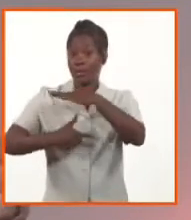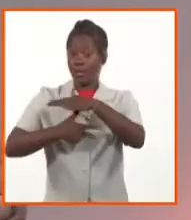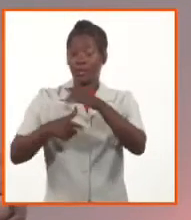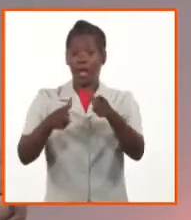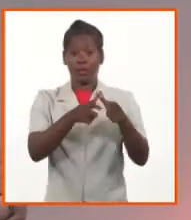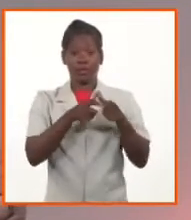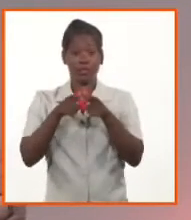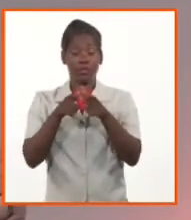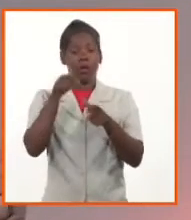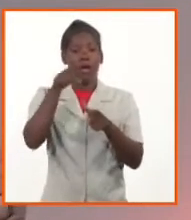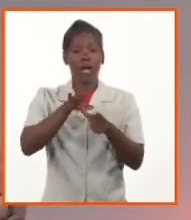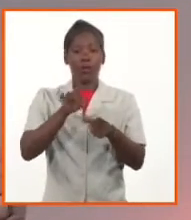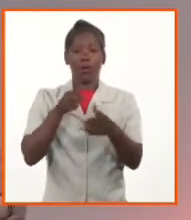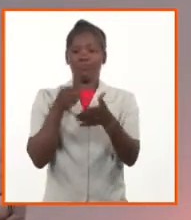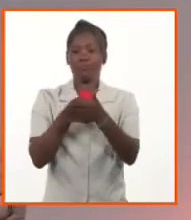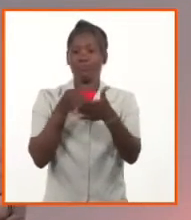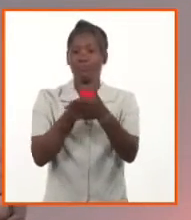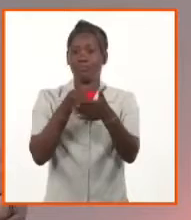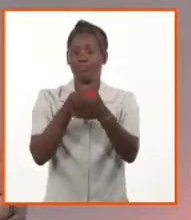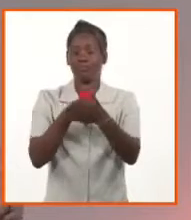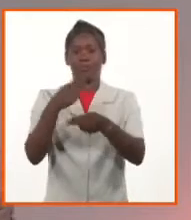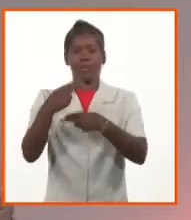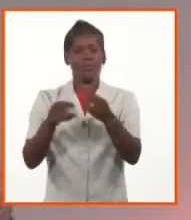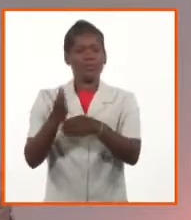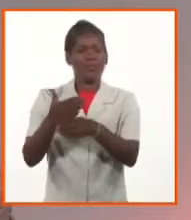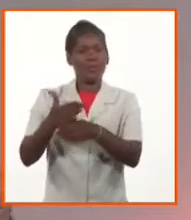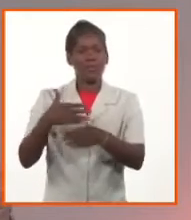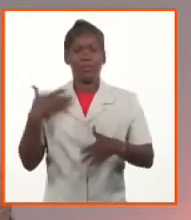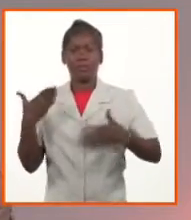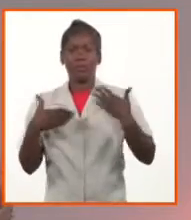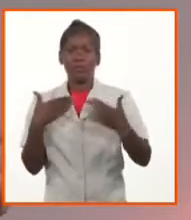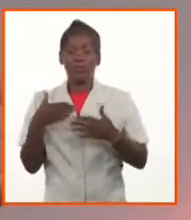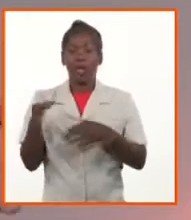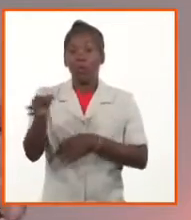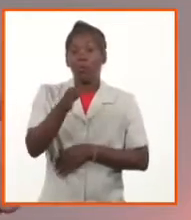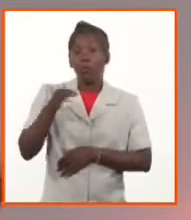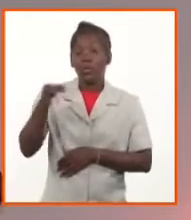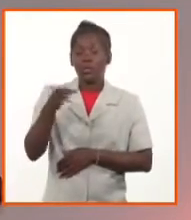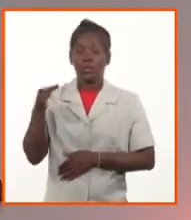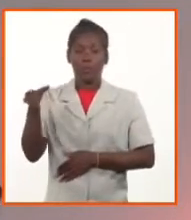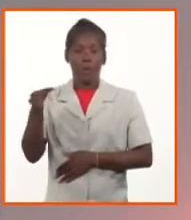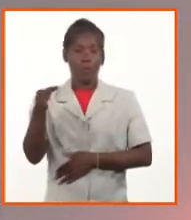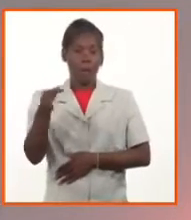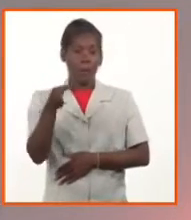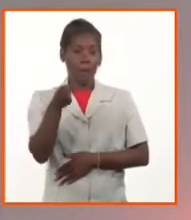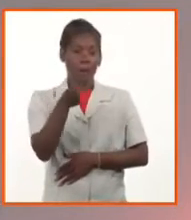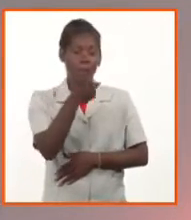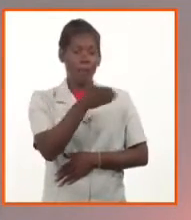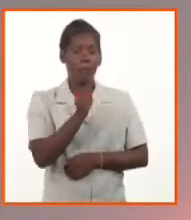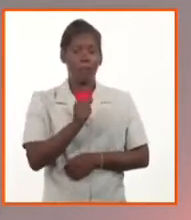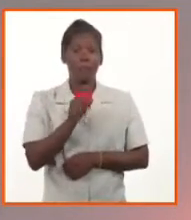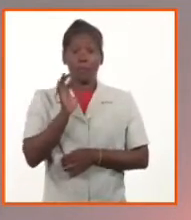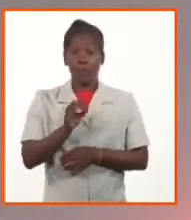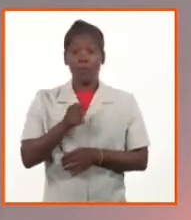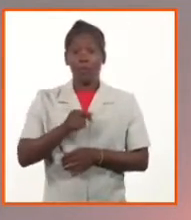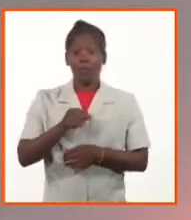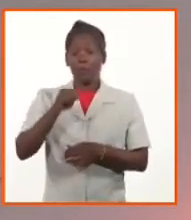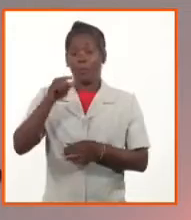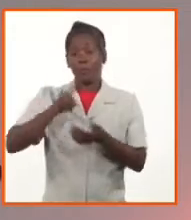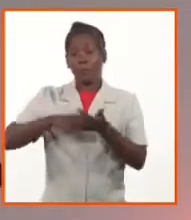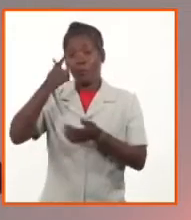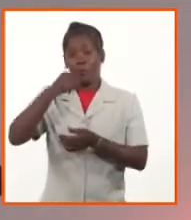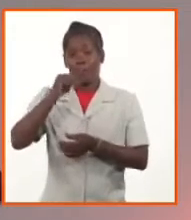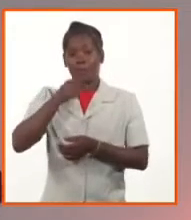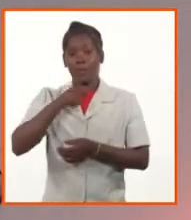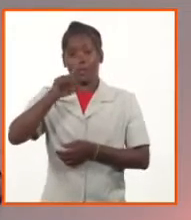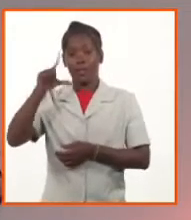ahora mismo están haciendo también actividades en las comunidades, que han realizado conciertos. El pabellón está sesionando la Feria Arte en la Rampa. Ahora mismo la